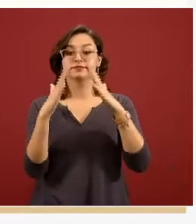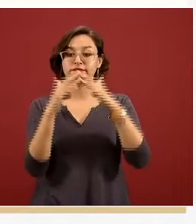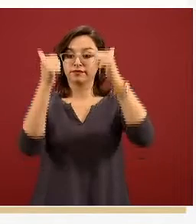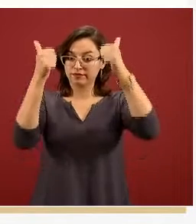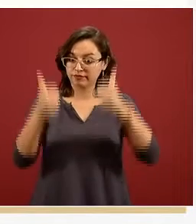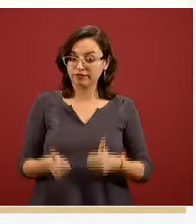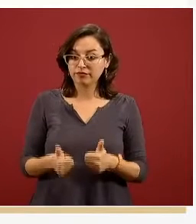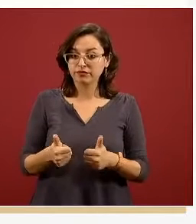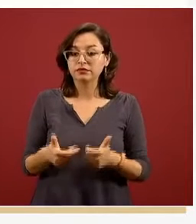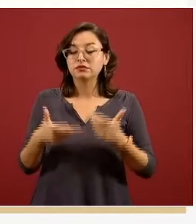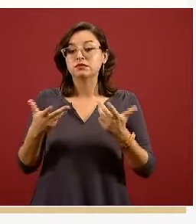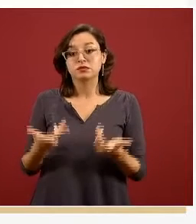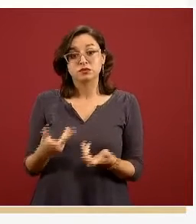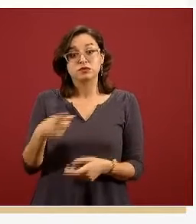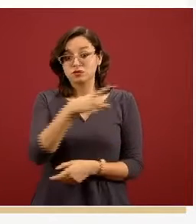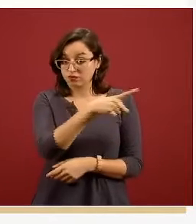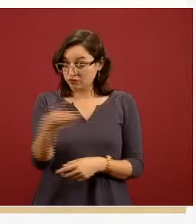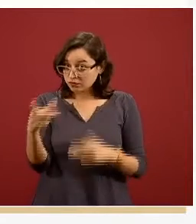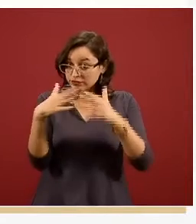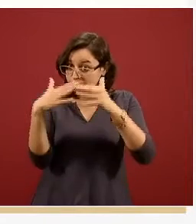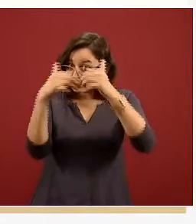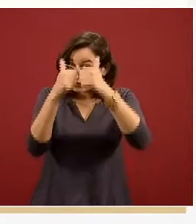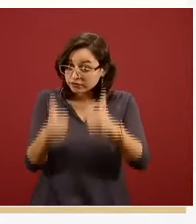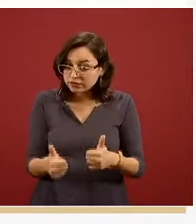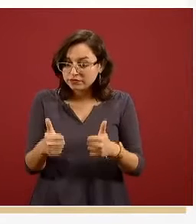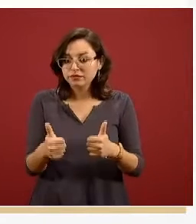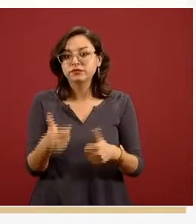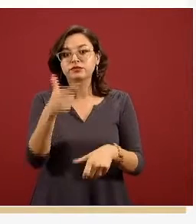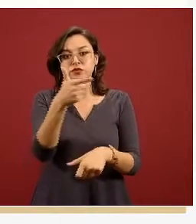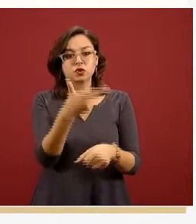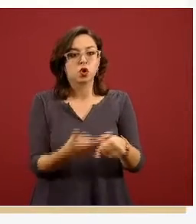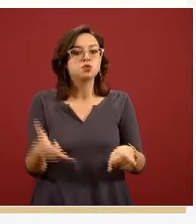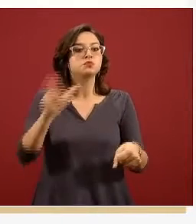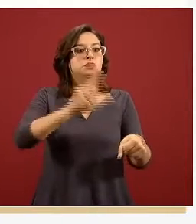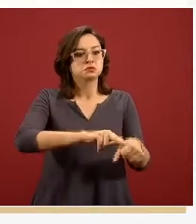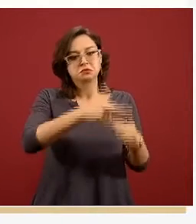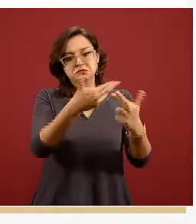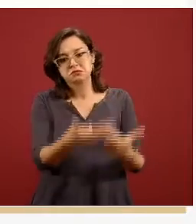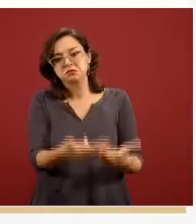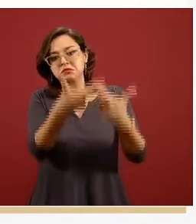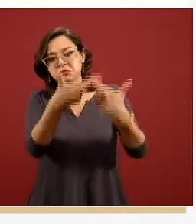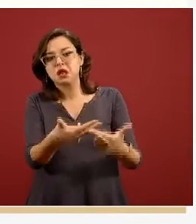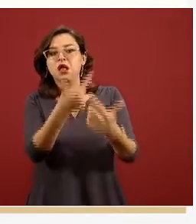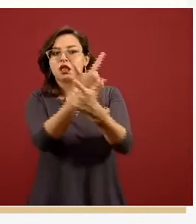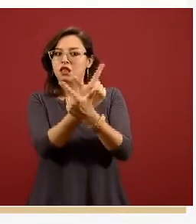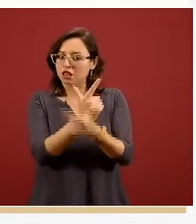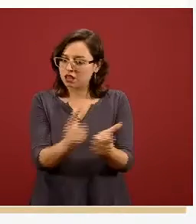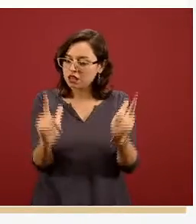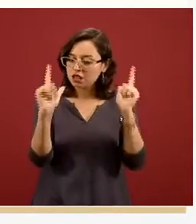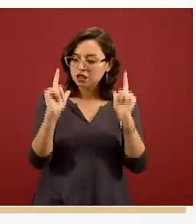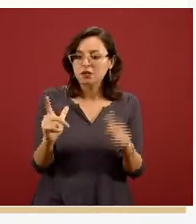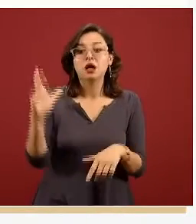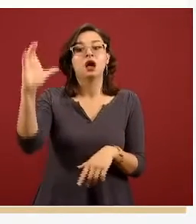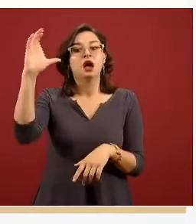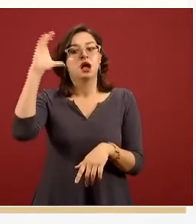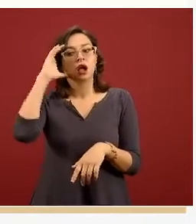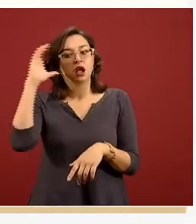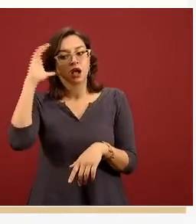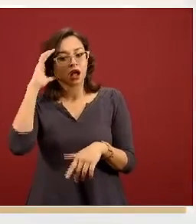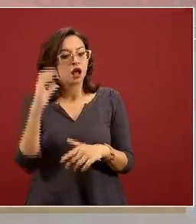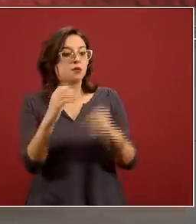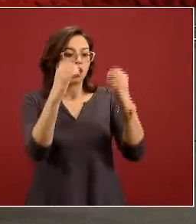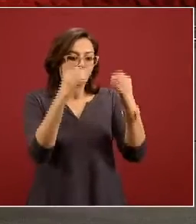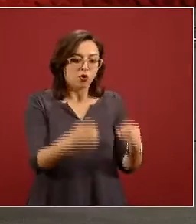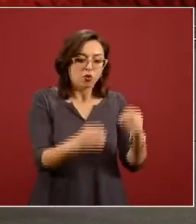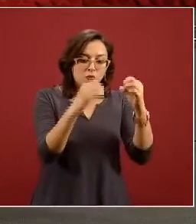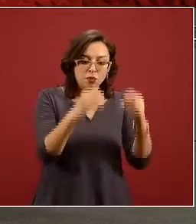quedarnos en casa depende que estos porcentajes de ocupación continúen estando en donde están, que las camas que están ahora ocupadas